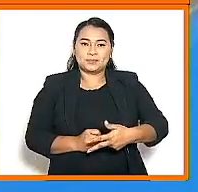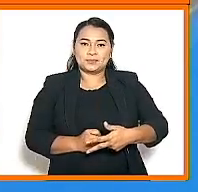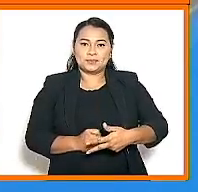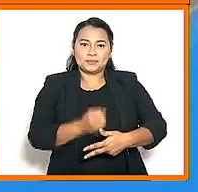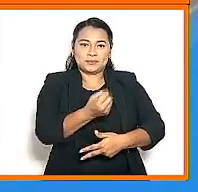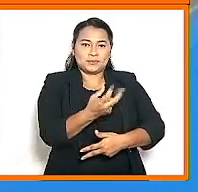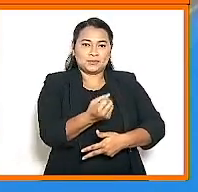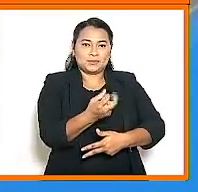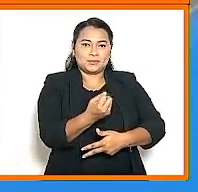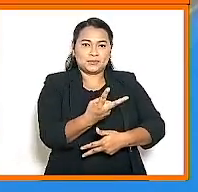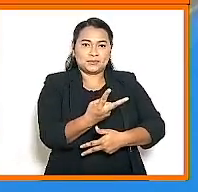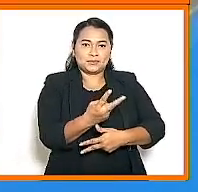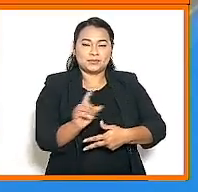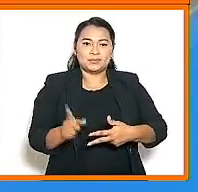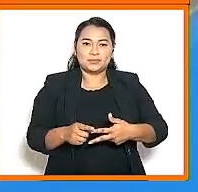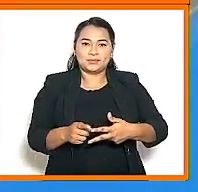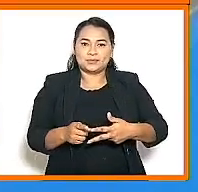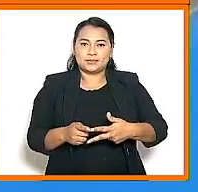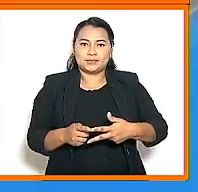12. Segundo número.